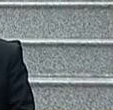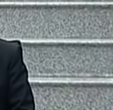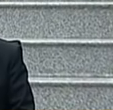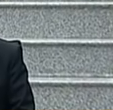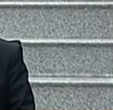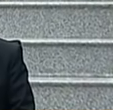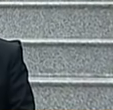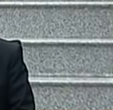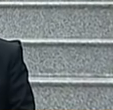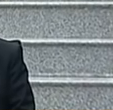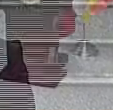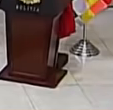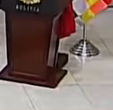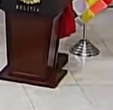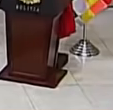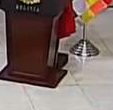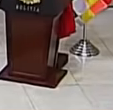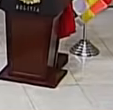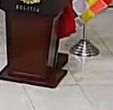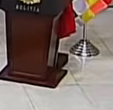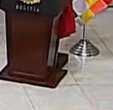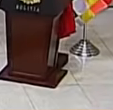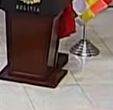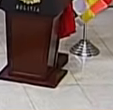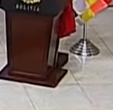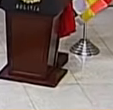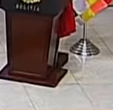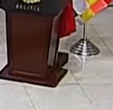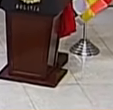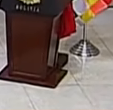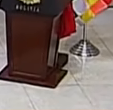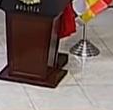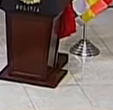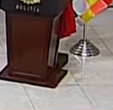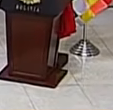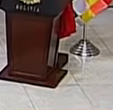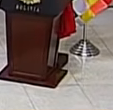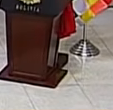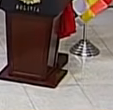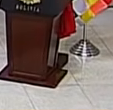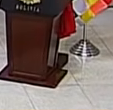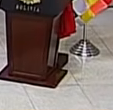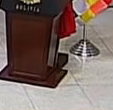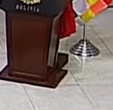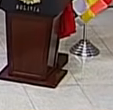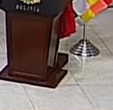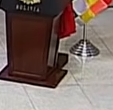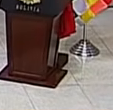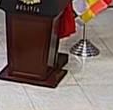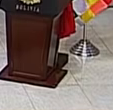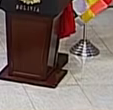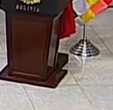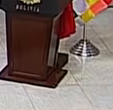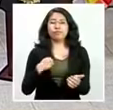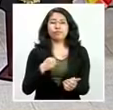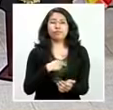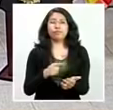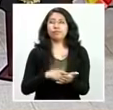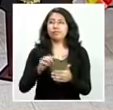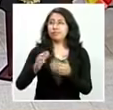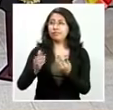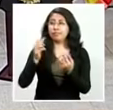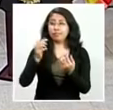Estado. Veamos. Interculturales, mineros, obreros y de los ayllus de nuestro país, quienes nos acompañan, a los